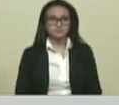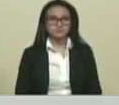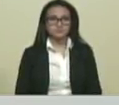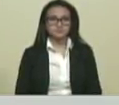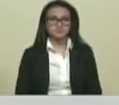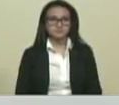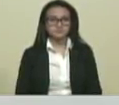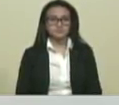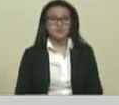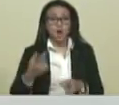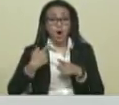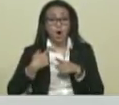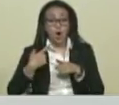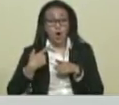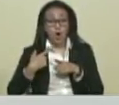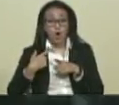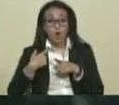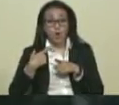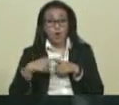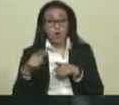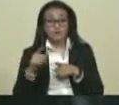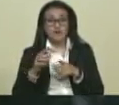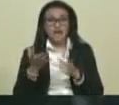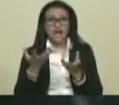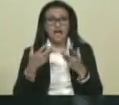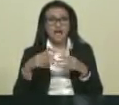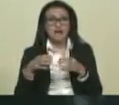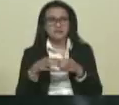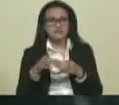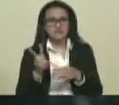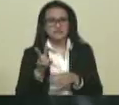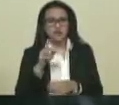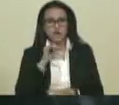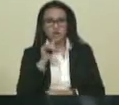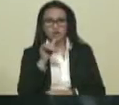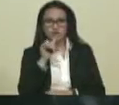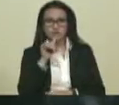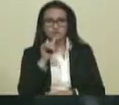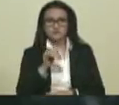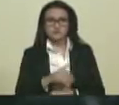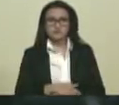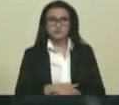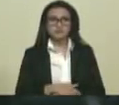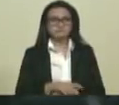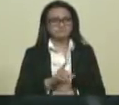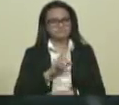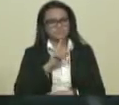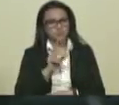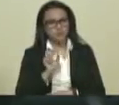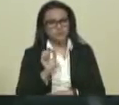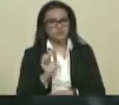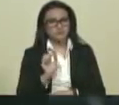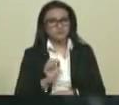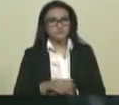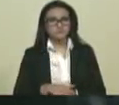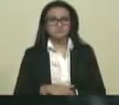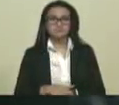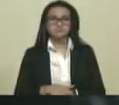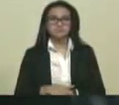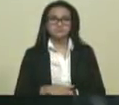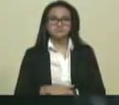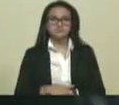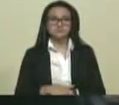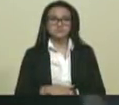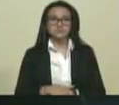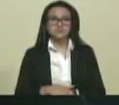Agencia Venezolana de Noticias. Buen día, Presidenta. Una pregunta puntual. Quisiera saber específicamente si maneja